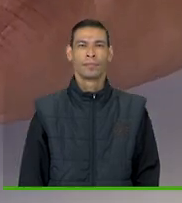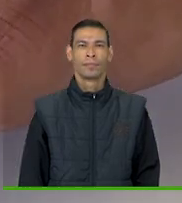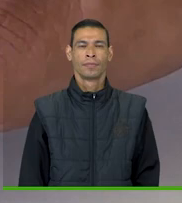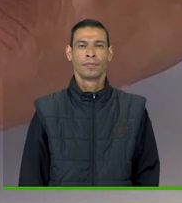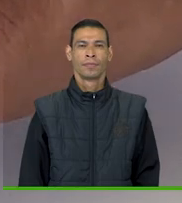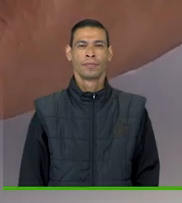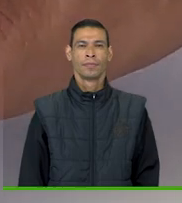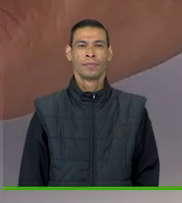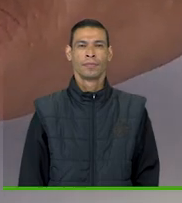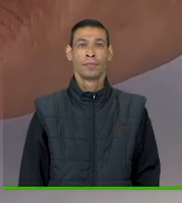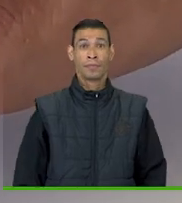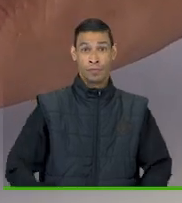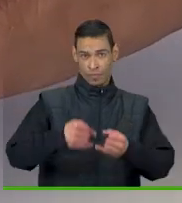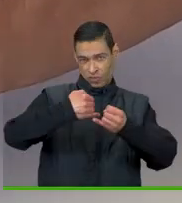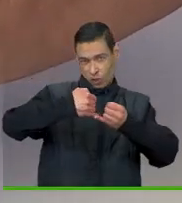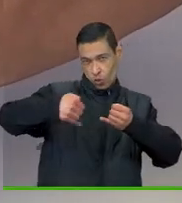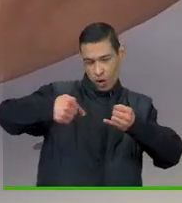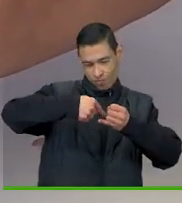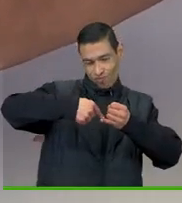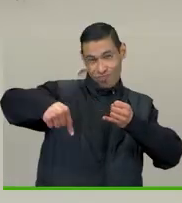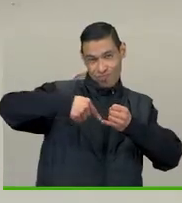Cebolla larga,